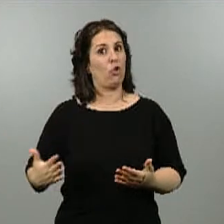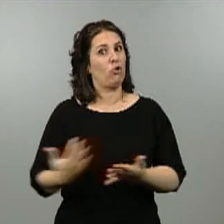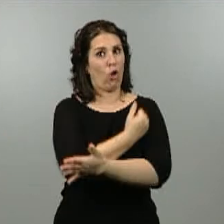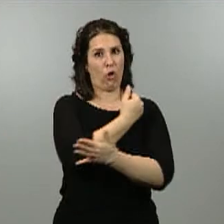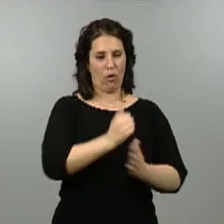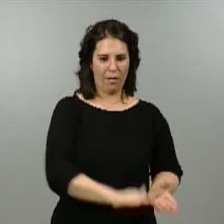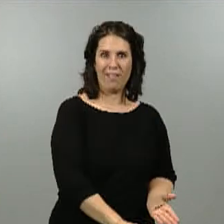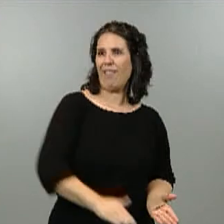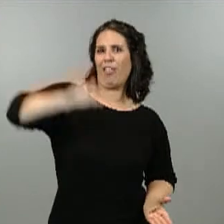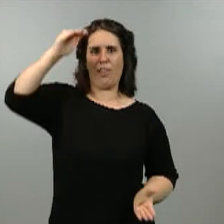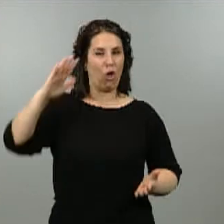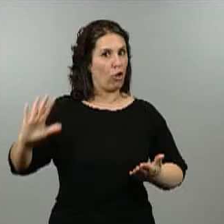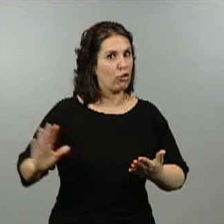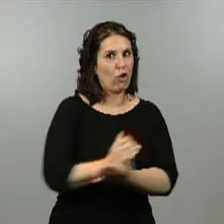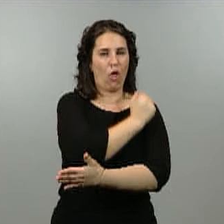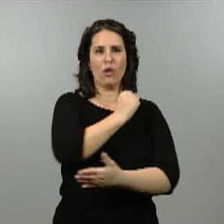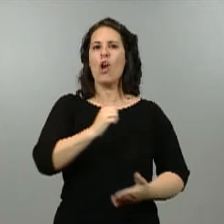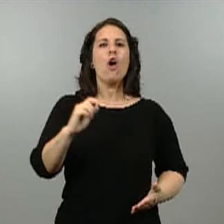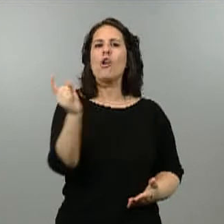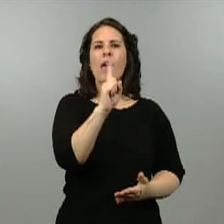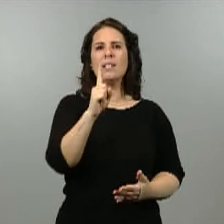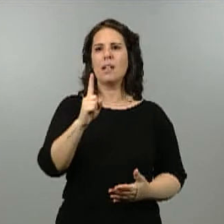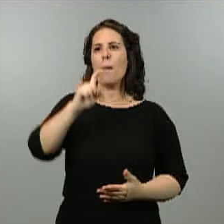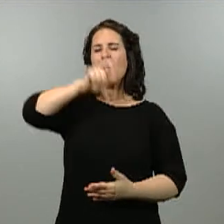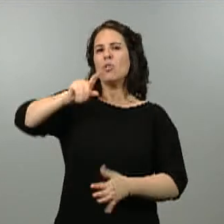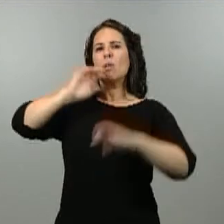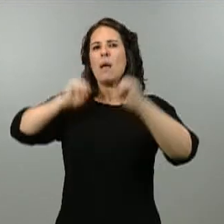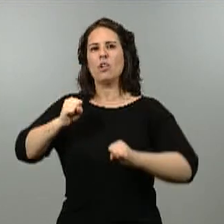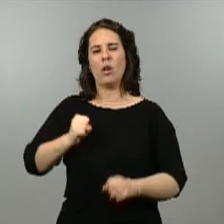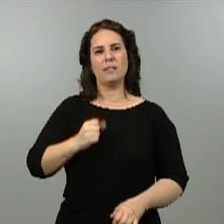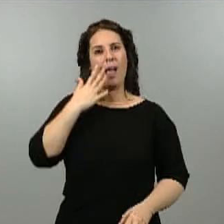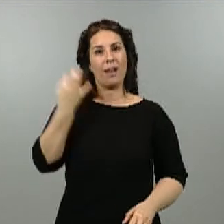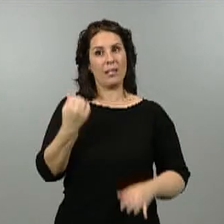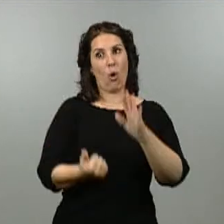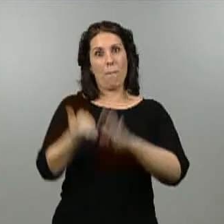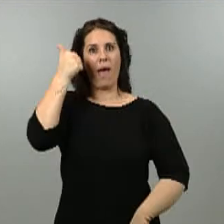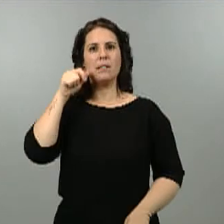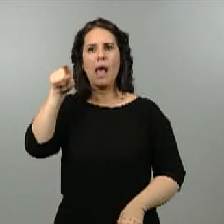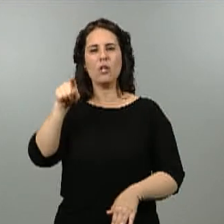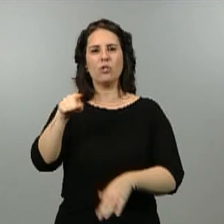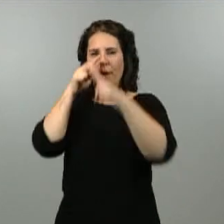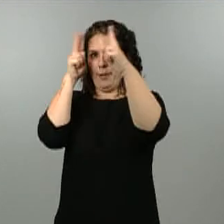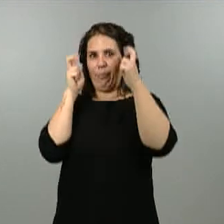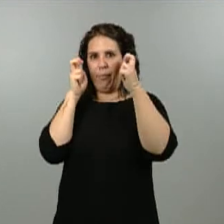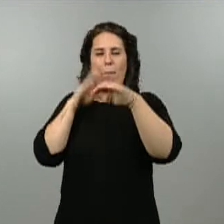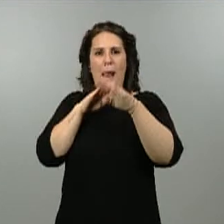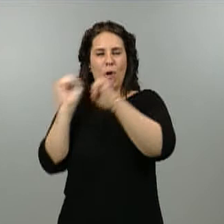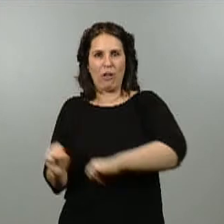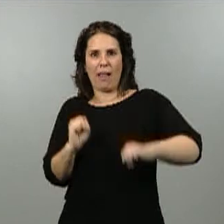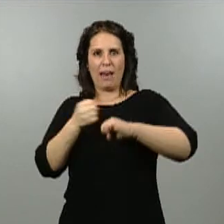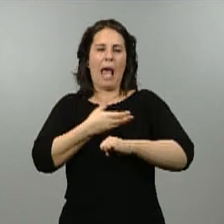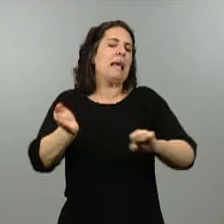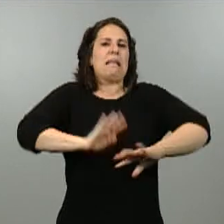con que nuestras personas de mayor riesgo, nuestros grupos vulnerables se protejan, sino que también el resto de la población tenemos